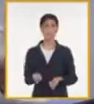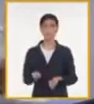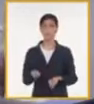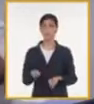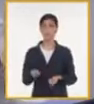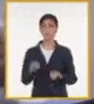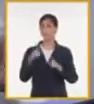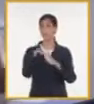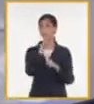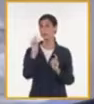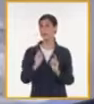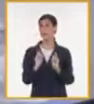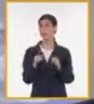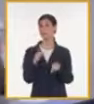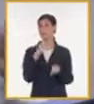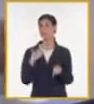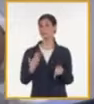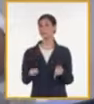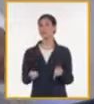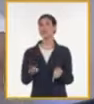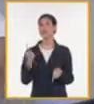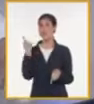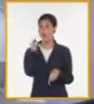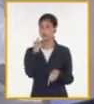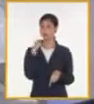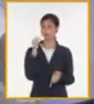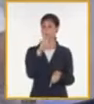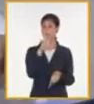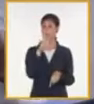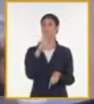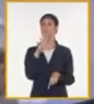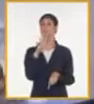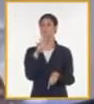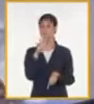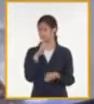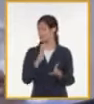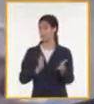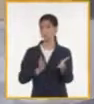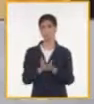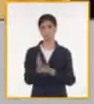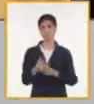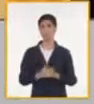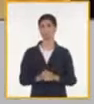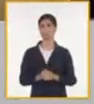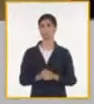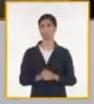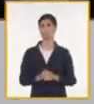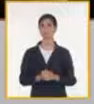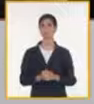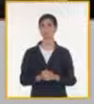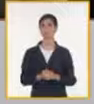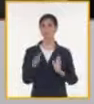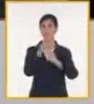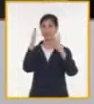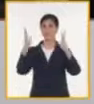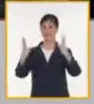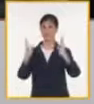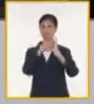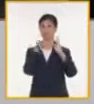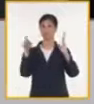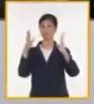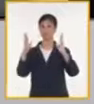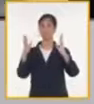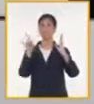Bandido durante 5 años esto las acciones que vinieron por ejemplo en la década del 90 venían a fomentar nuevamente porque ellos decían que habían